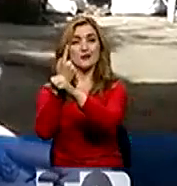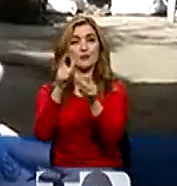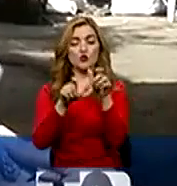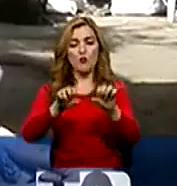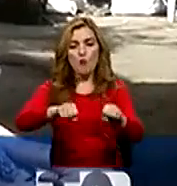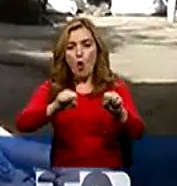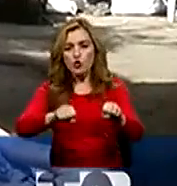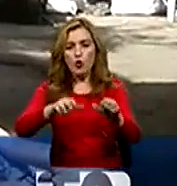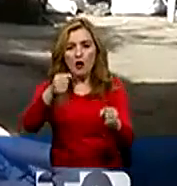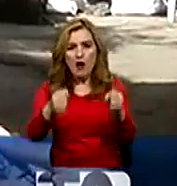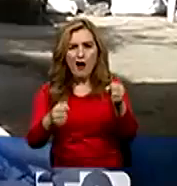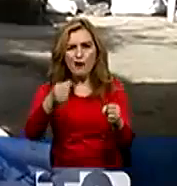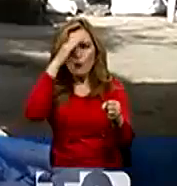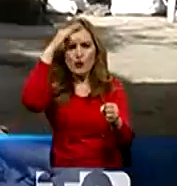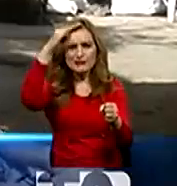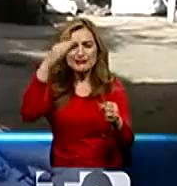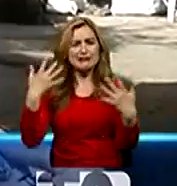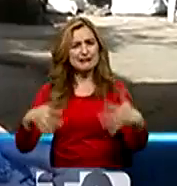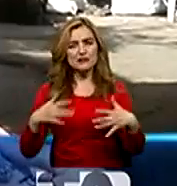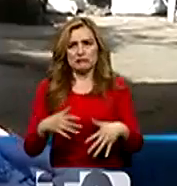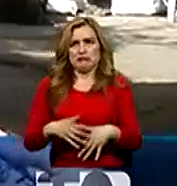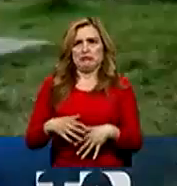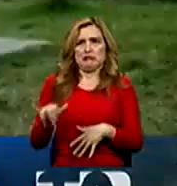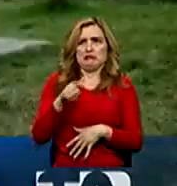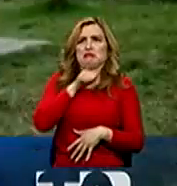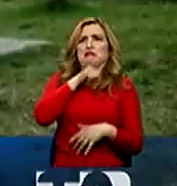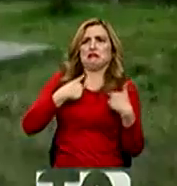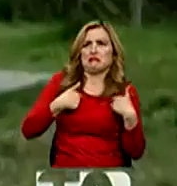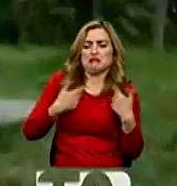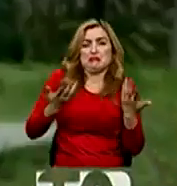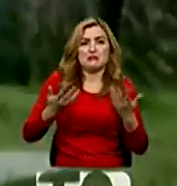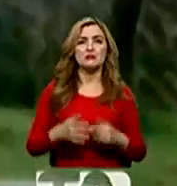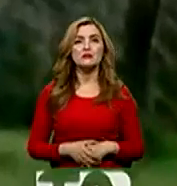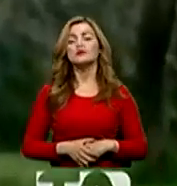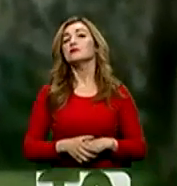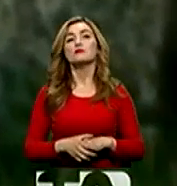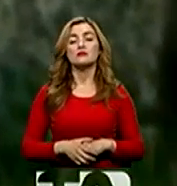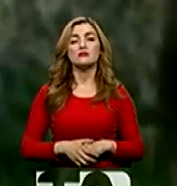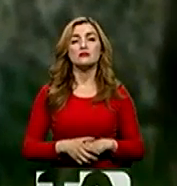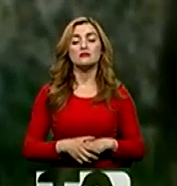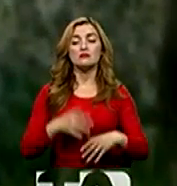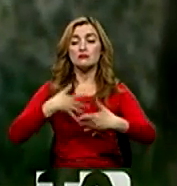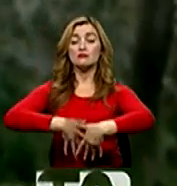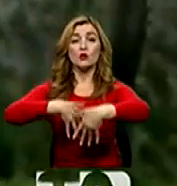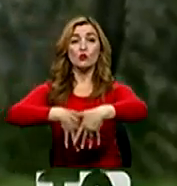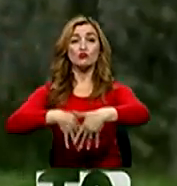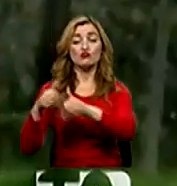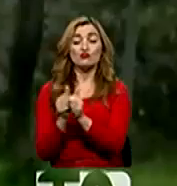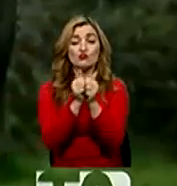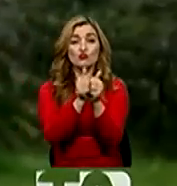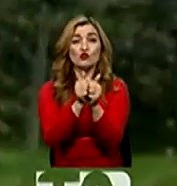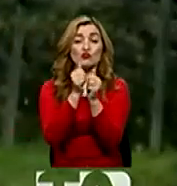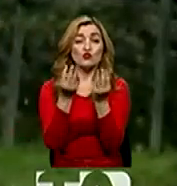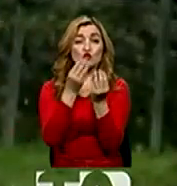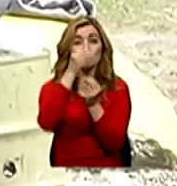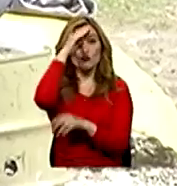motos, carros, buses, como si nosotros fuéramos delincuentes. Indican que de un momento a otro llegaron las autoridades acompañados de cientos